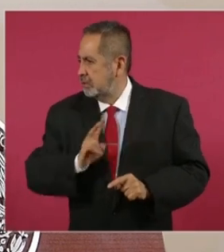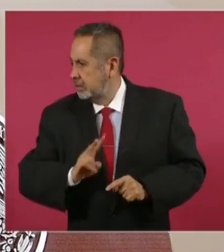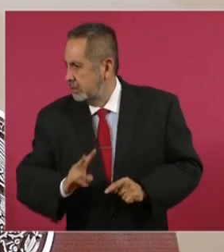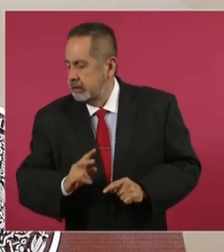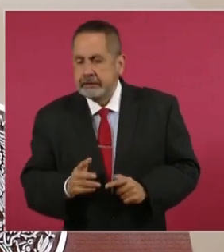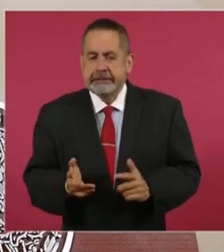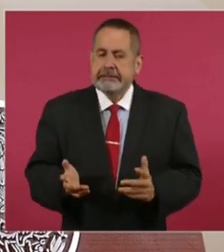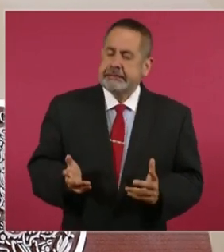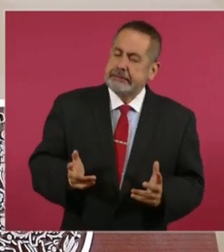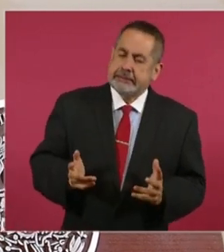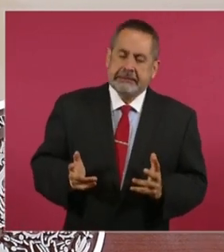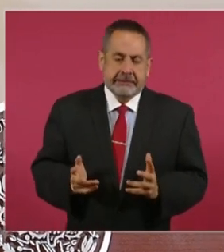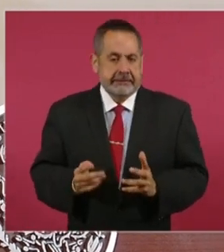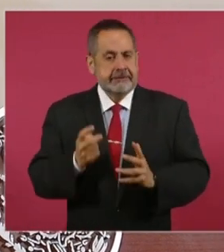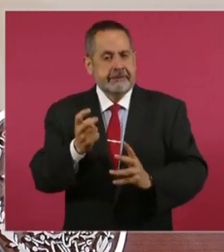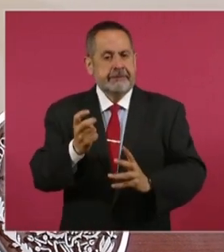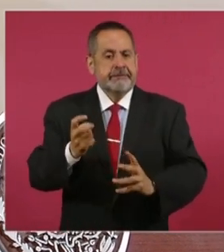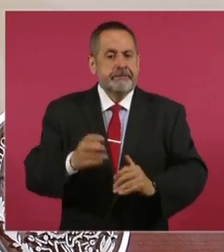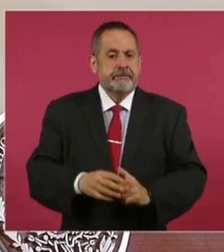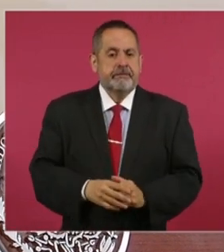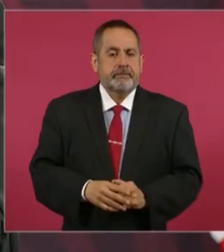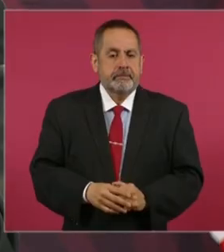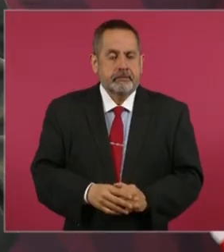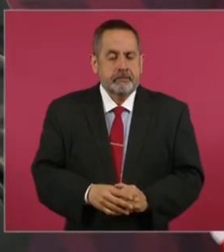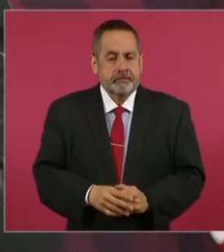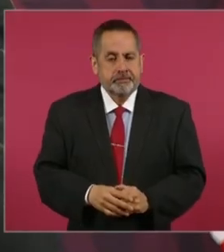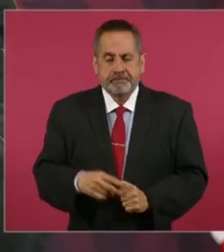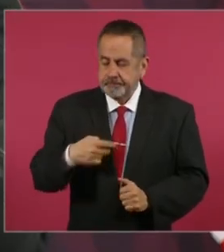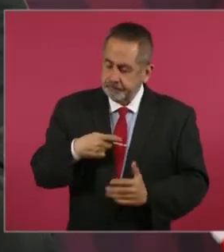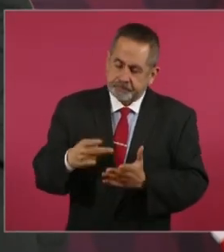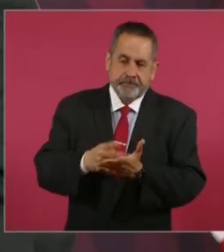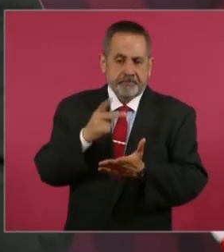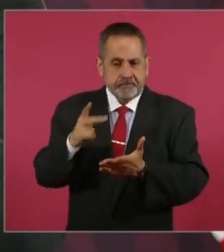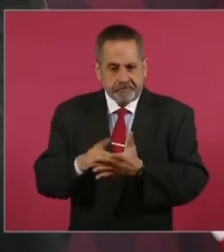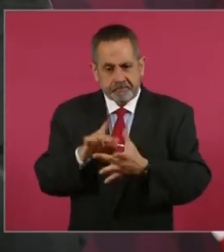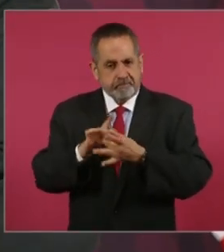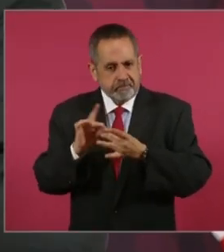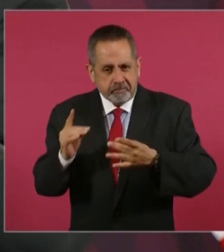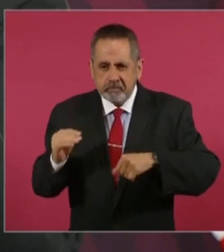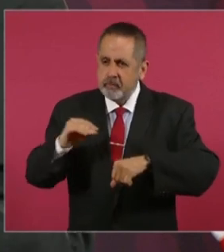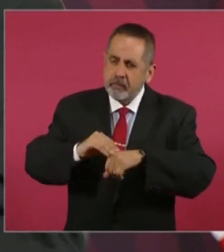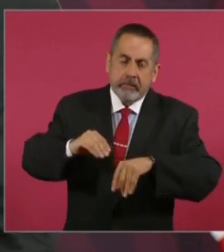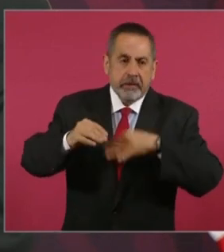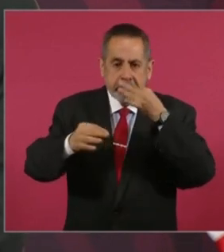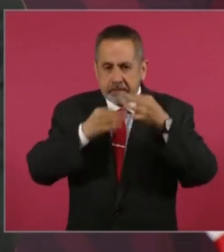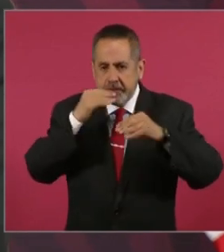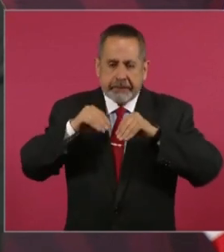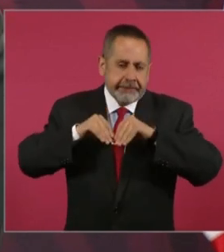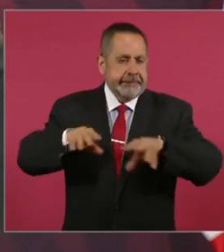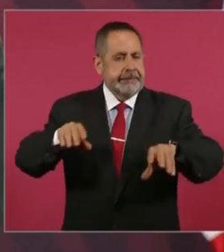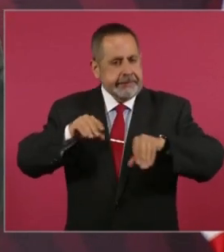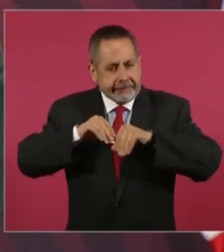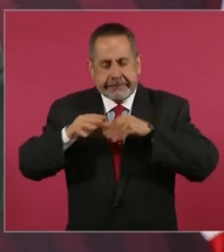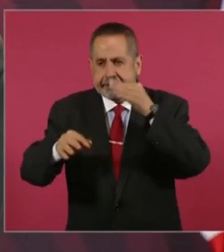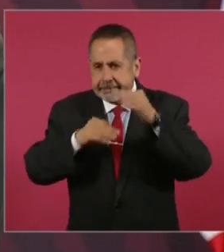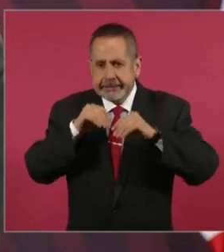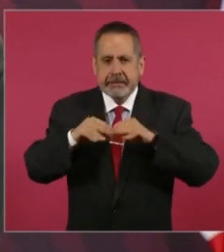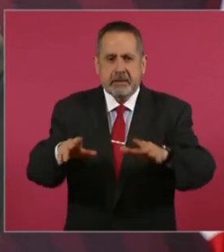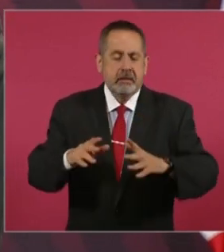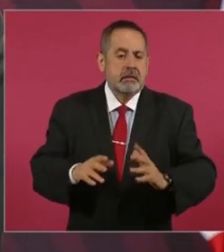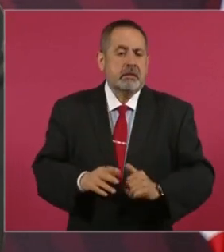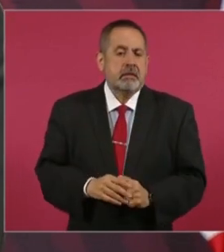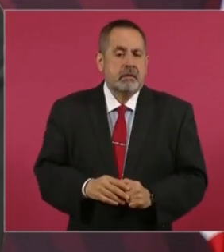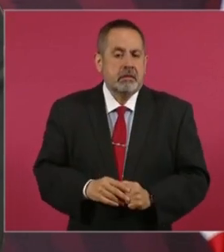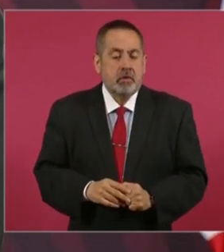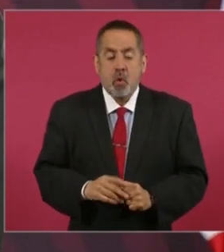hay que estar aquí hablando de eso. Lo